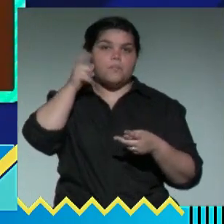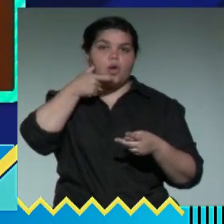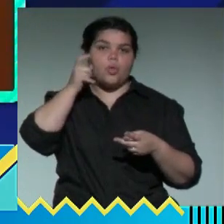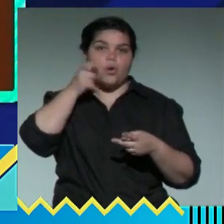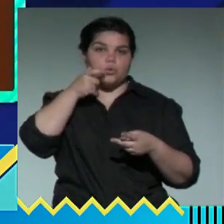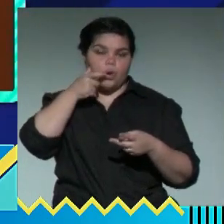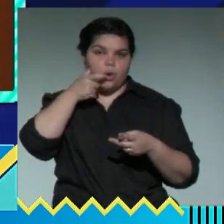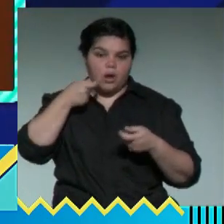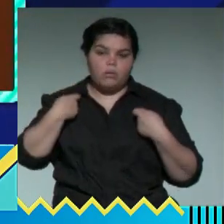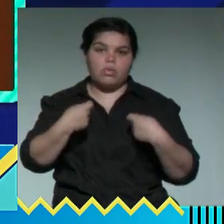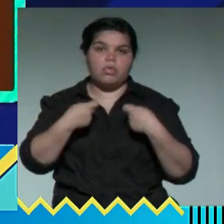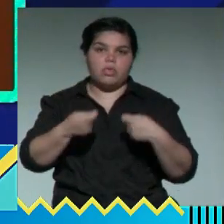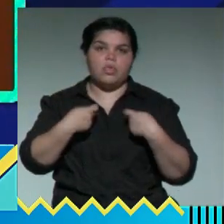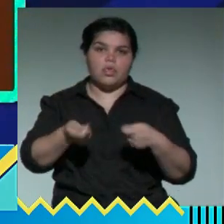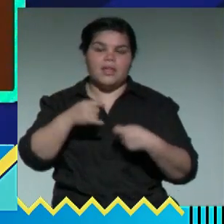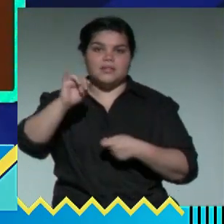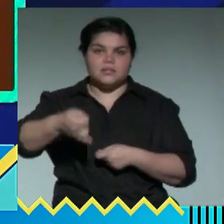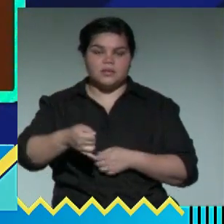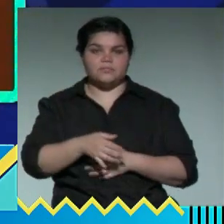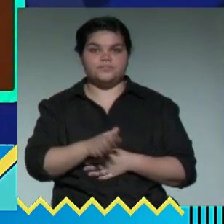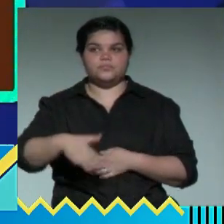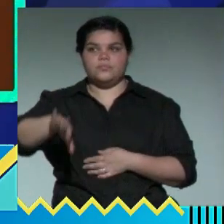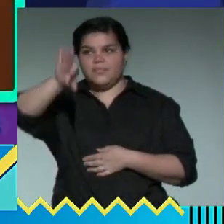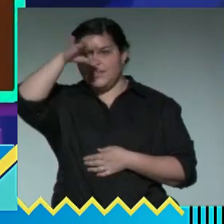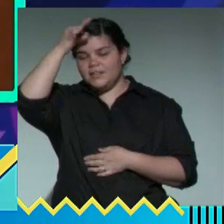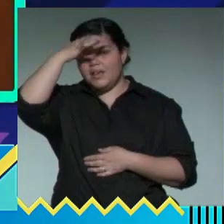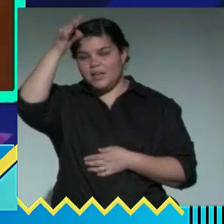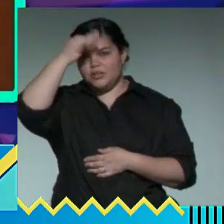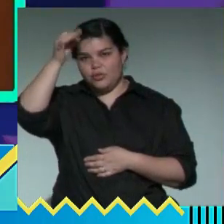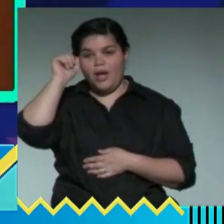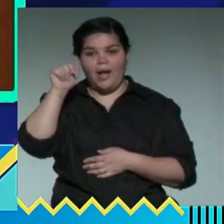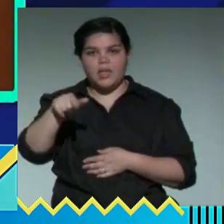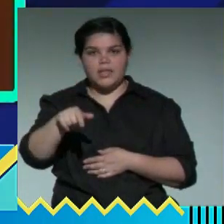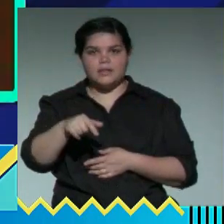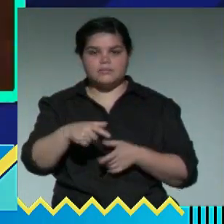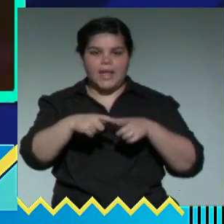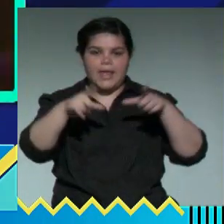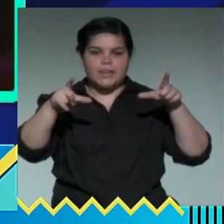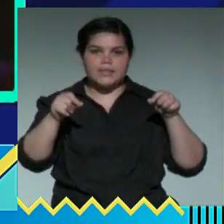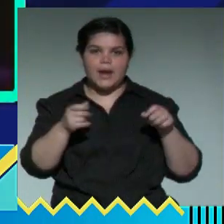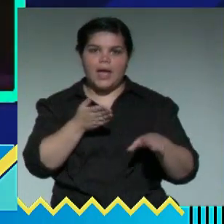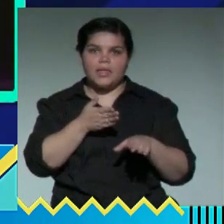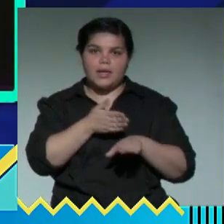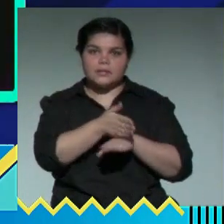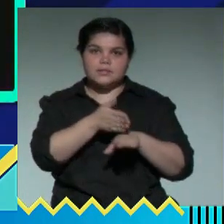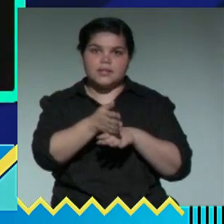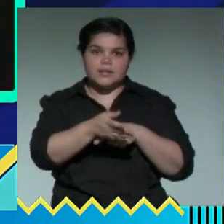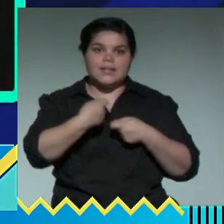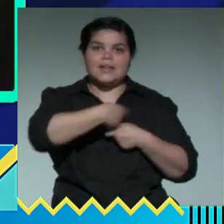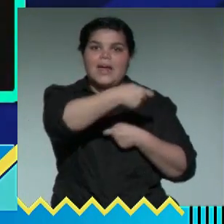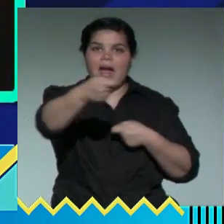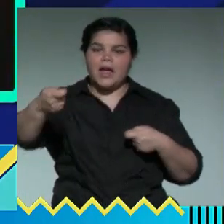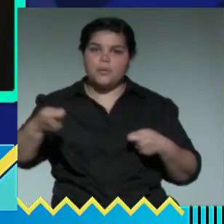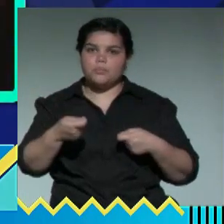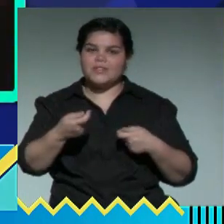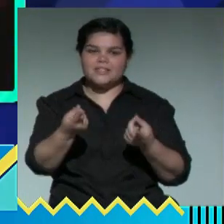fue en el Coliseo y regalaron muchas entradas porque no llegaban a vender la cantidad de entradas que se necesitaba. Pero necesitaban presentar a Soda para la